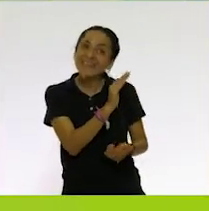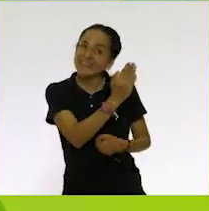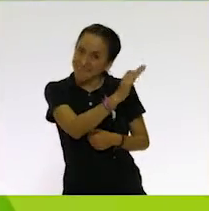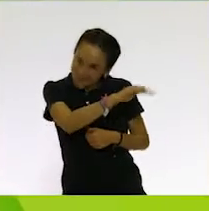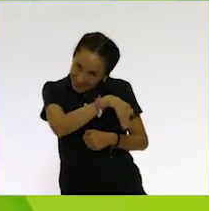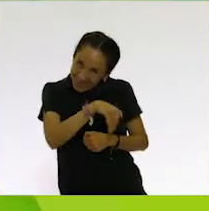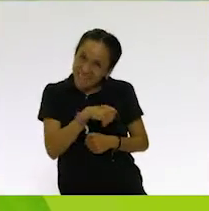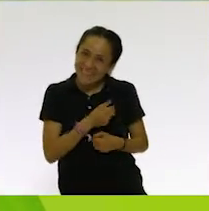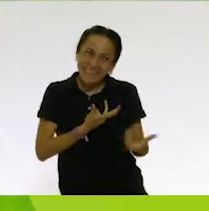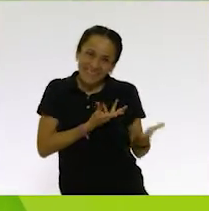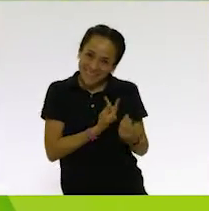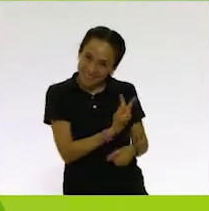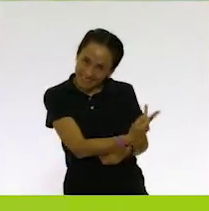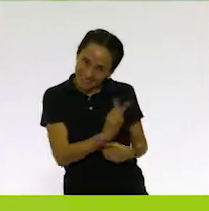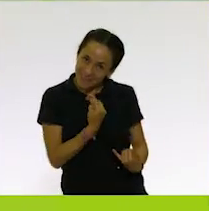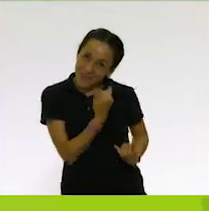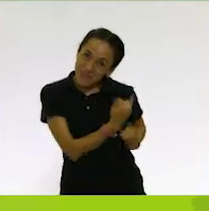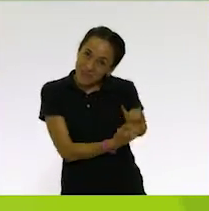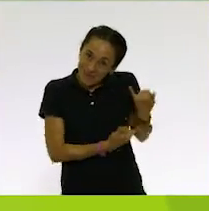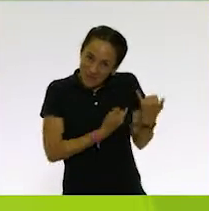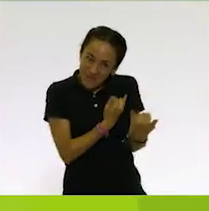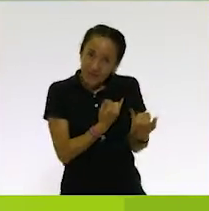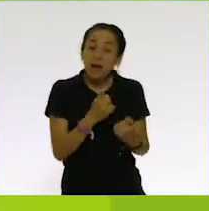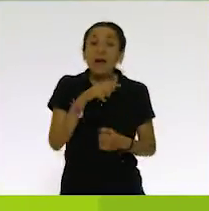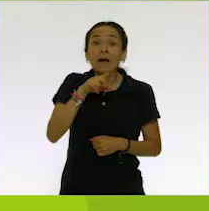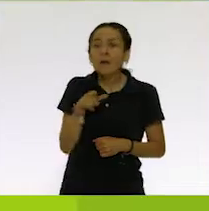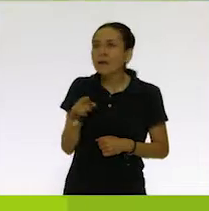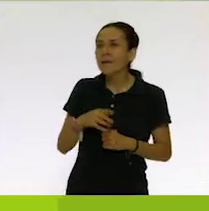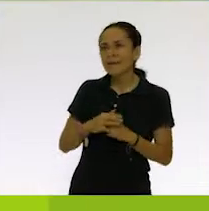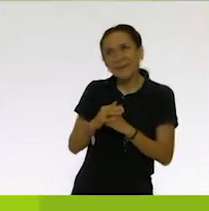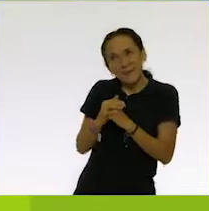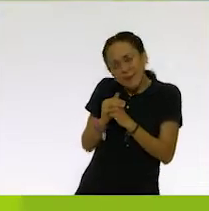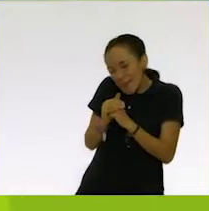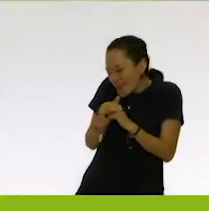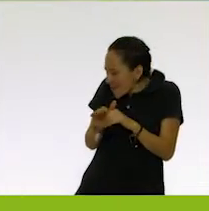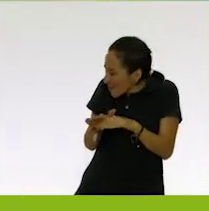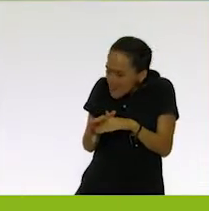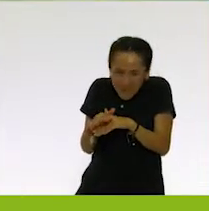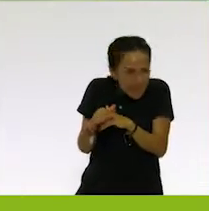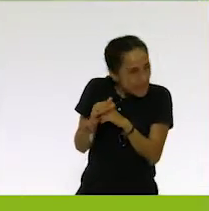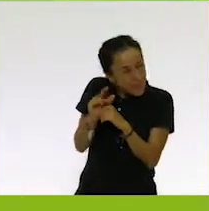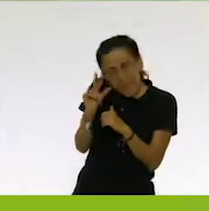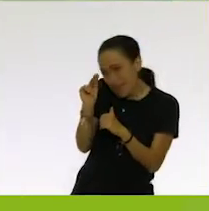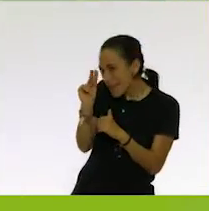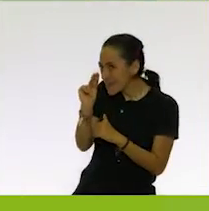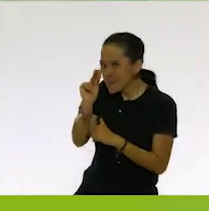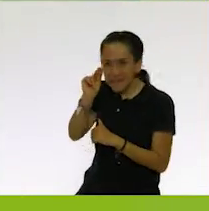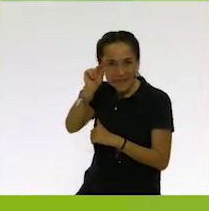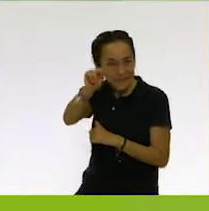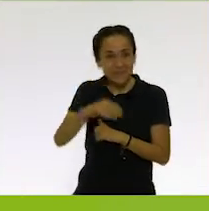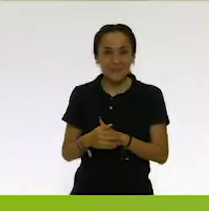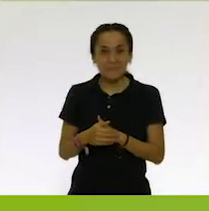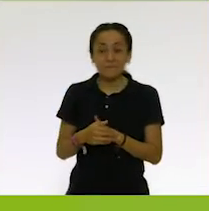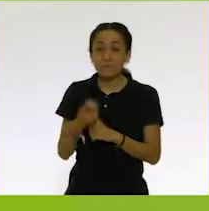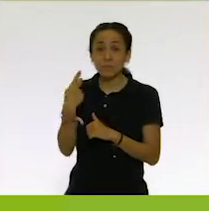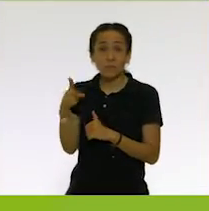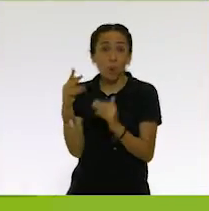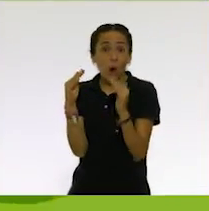dijo, No. Y no salía de su casa ni de día ni de